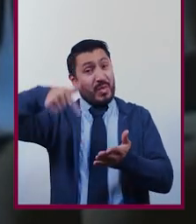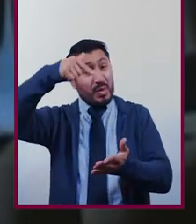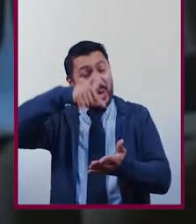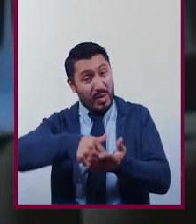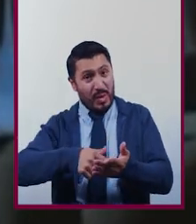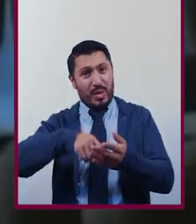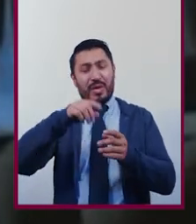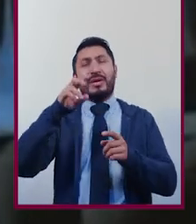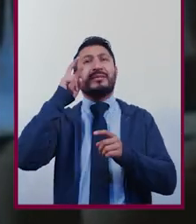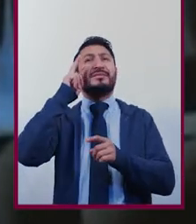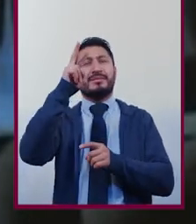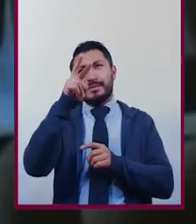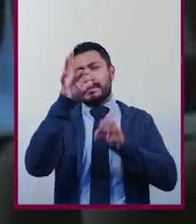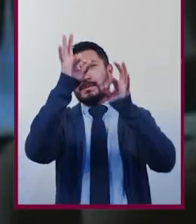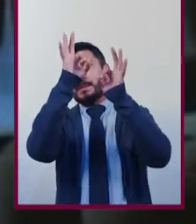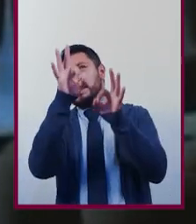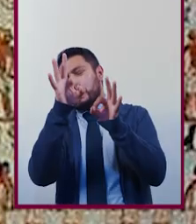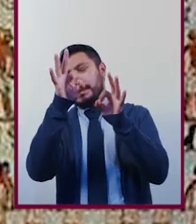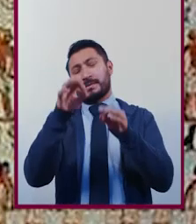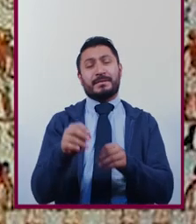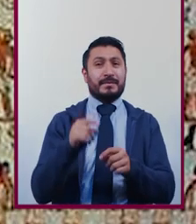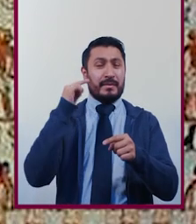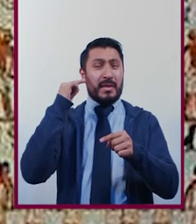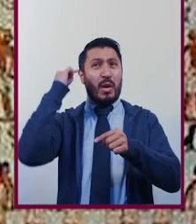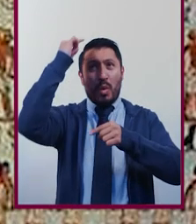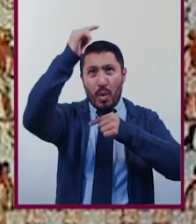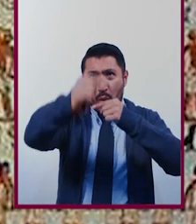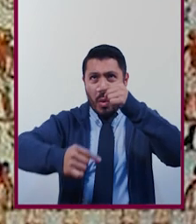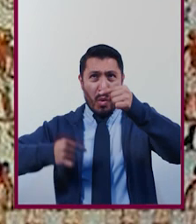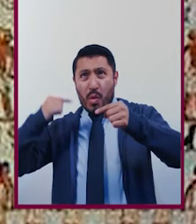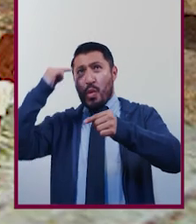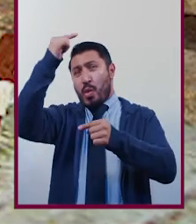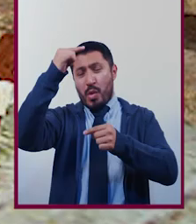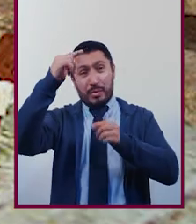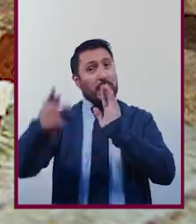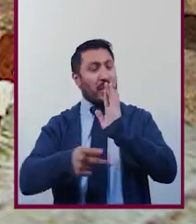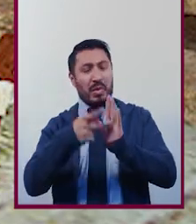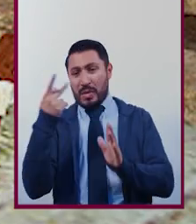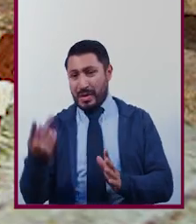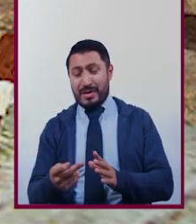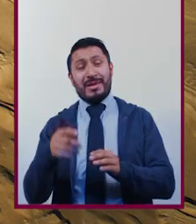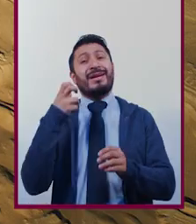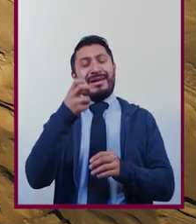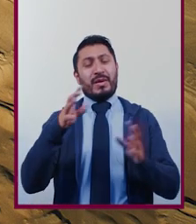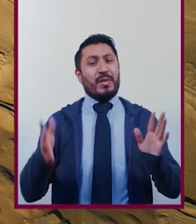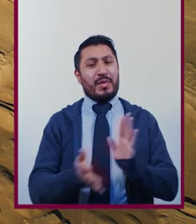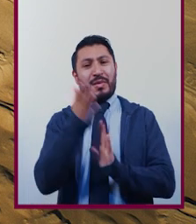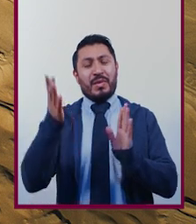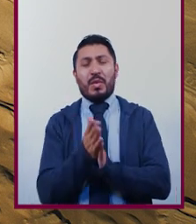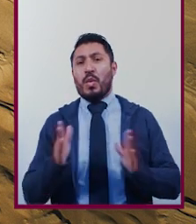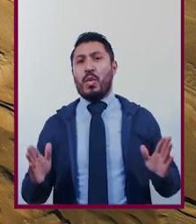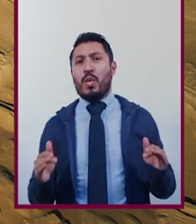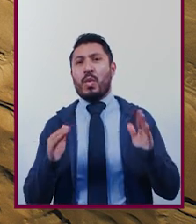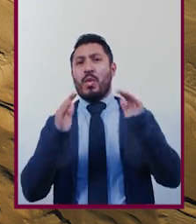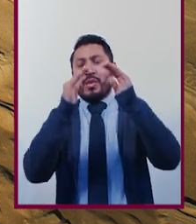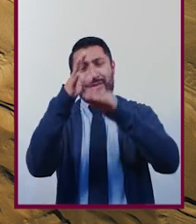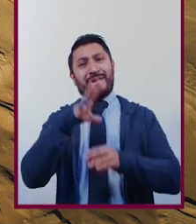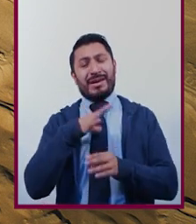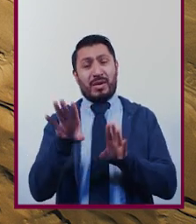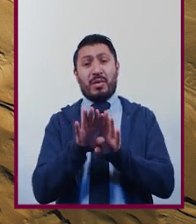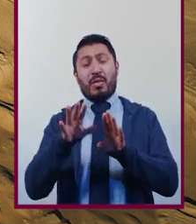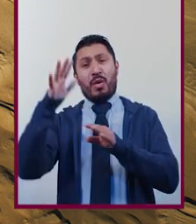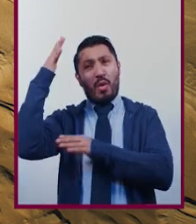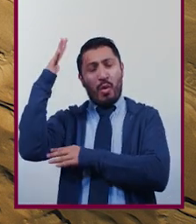inicio de una observación determinada. Basándose en lo anterior, construyeron pirámides que aún indican, por medio de